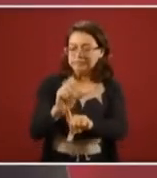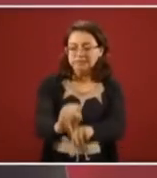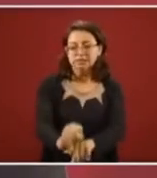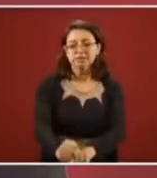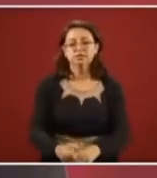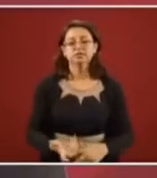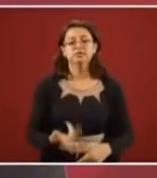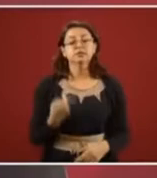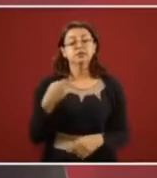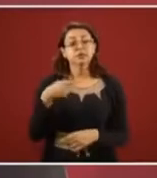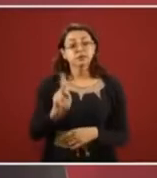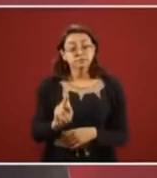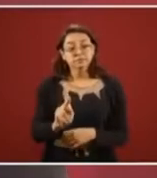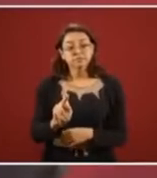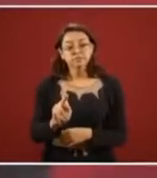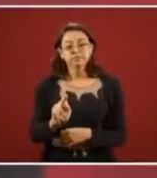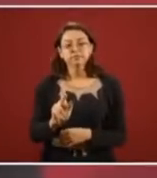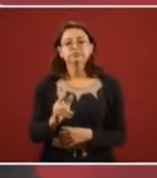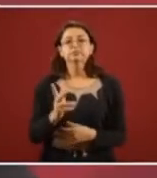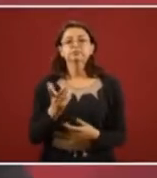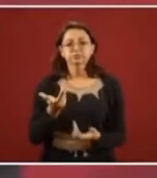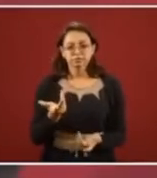pero sí